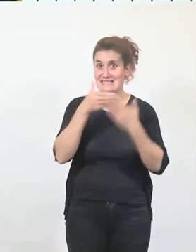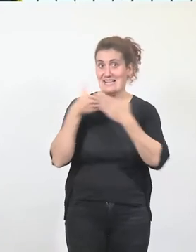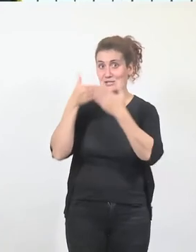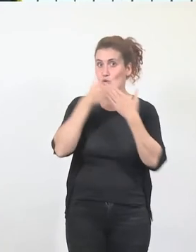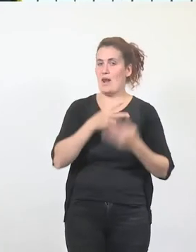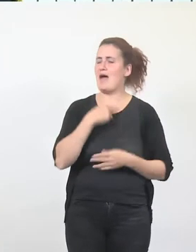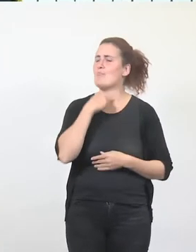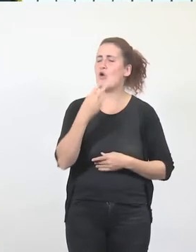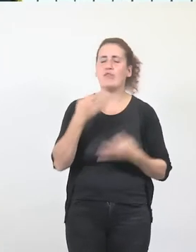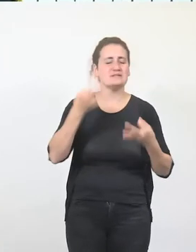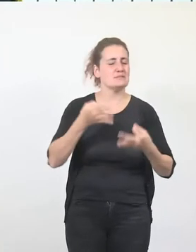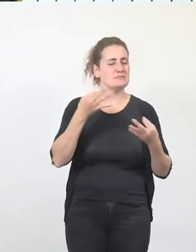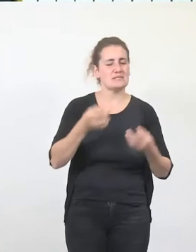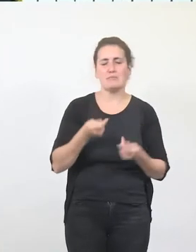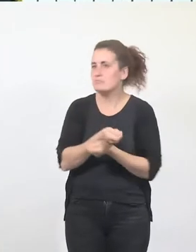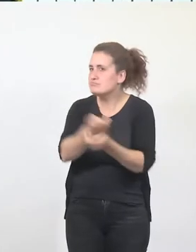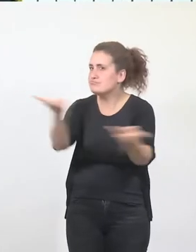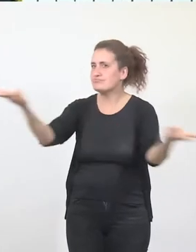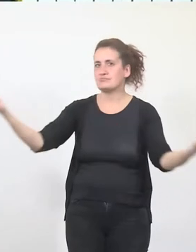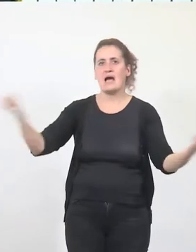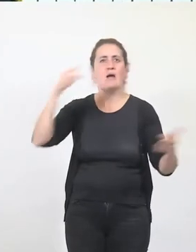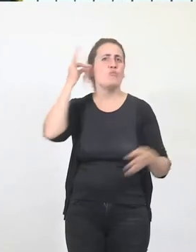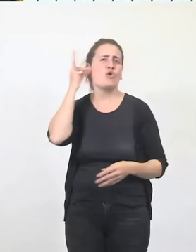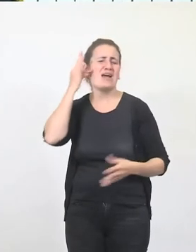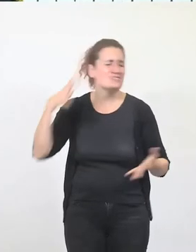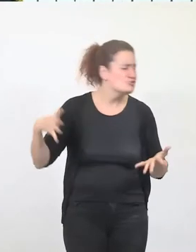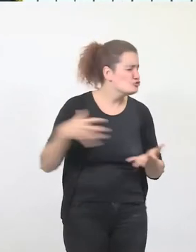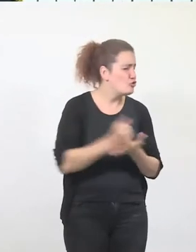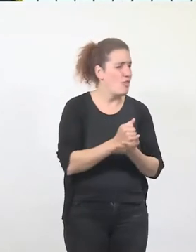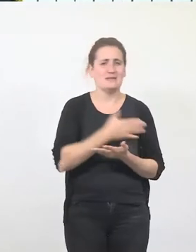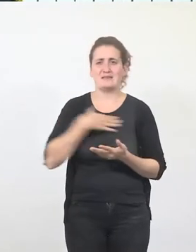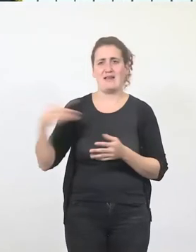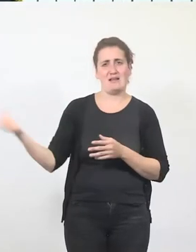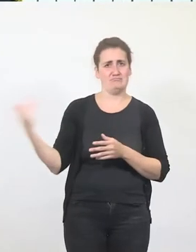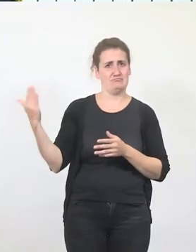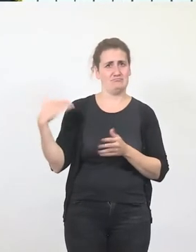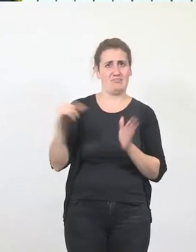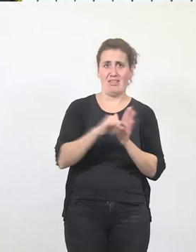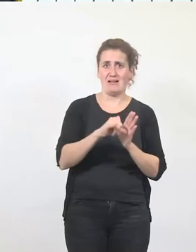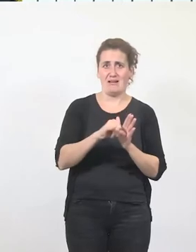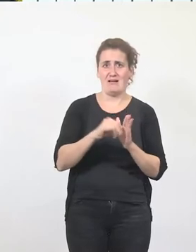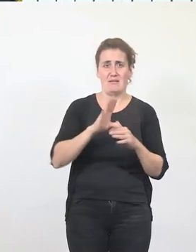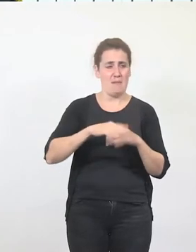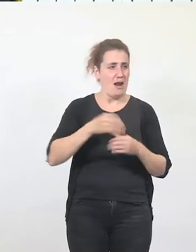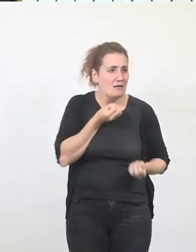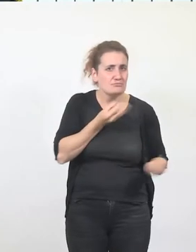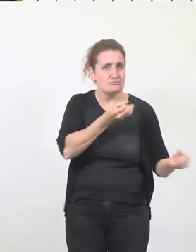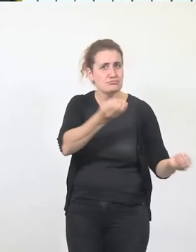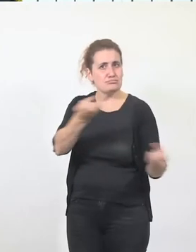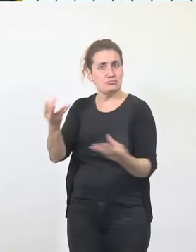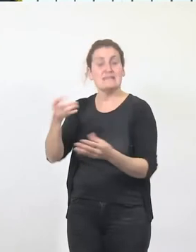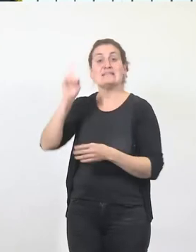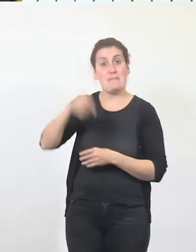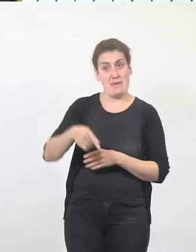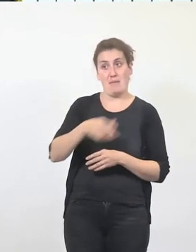daremos voz siempre a todas las mujeres que se quieran acercar y